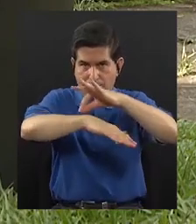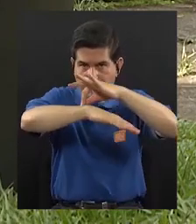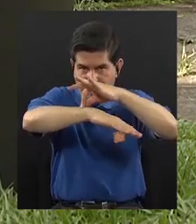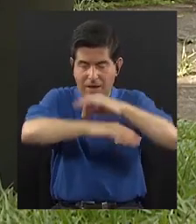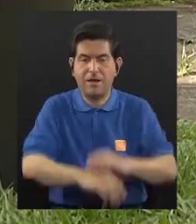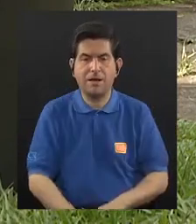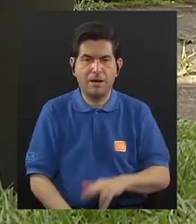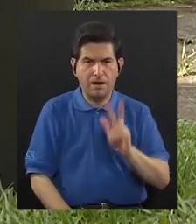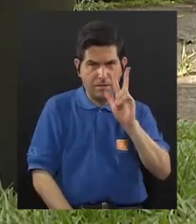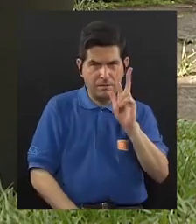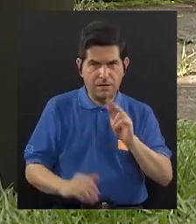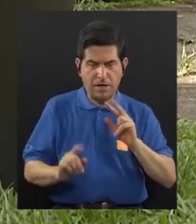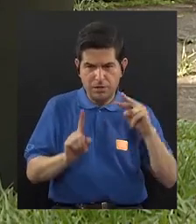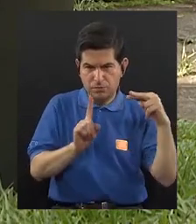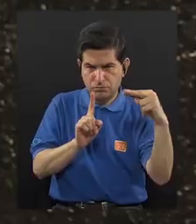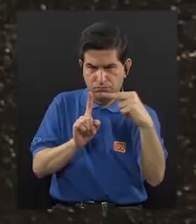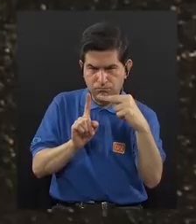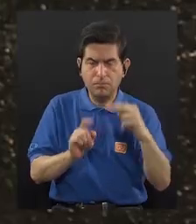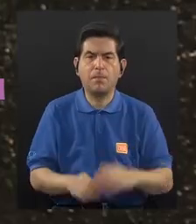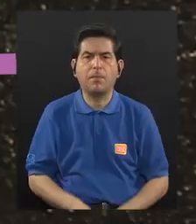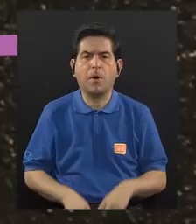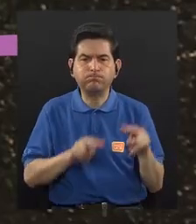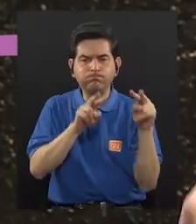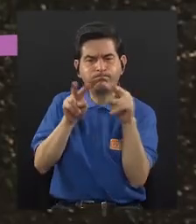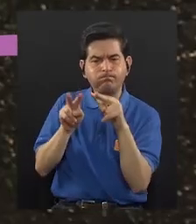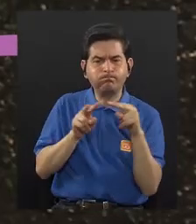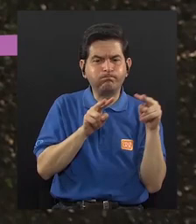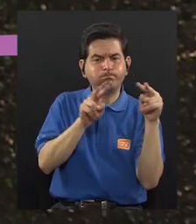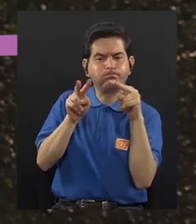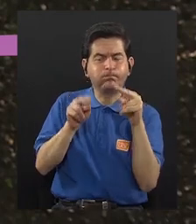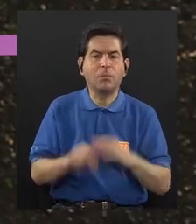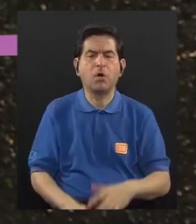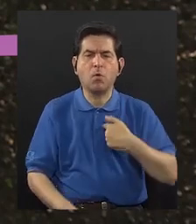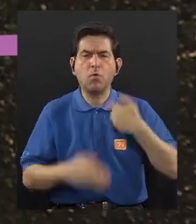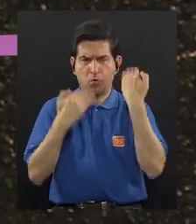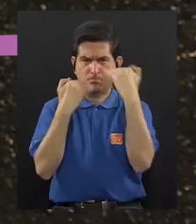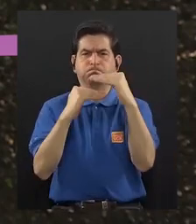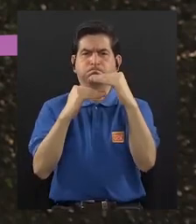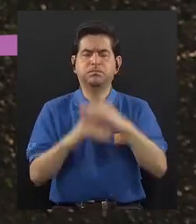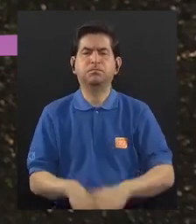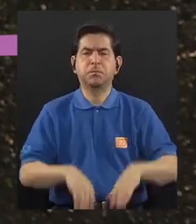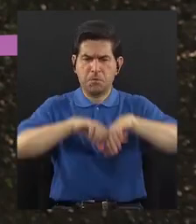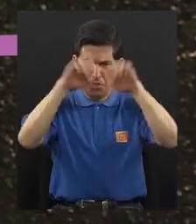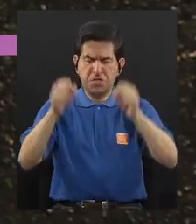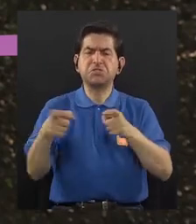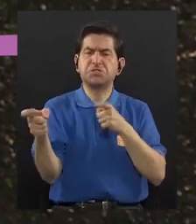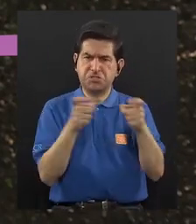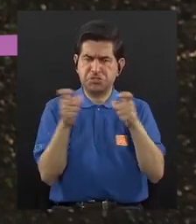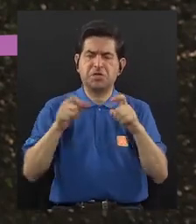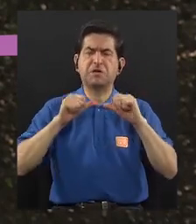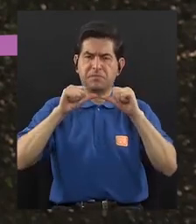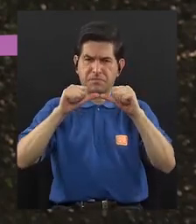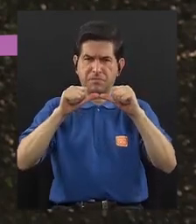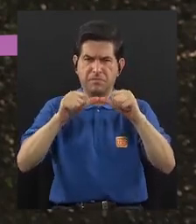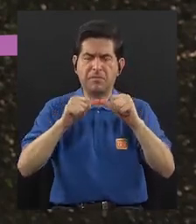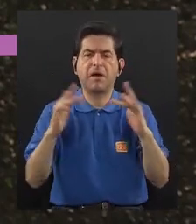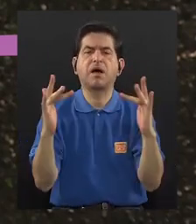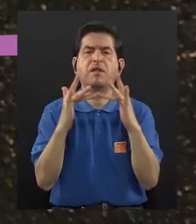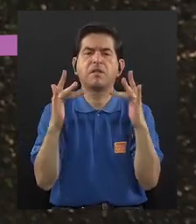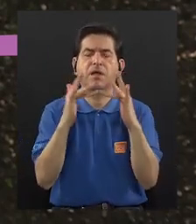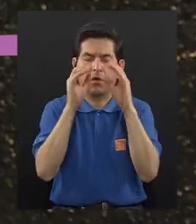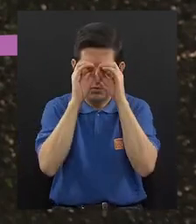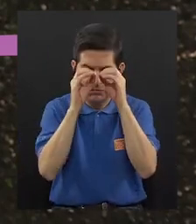vigila a esos tres aspectos uno puede mantener una raya y puede mantener un sistema controlado de